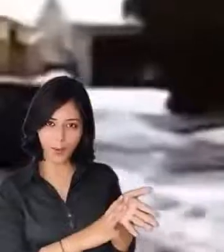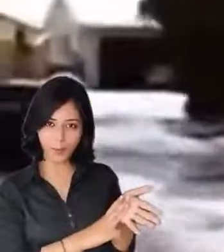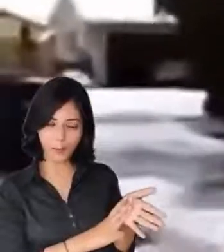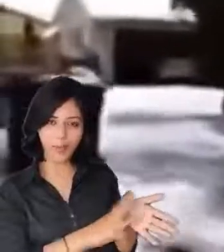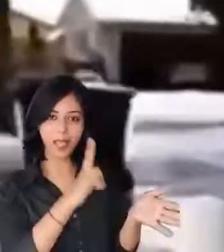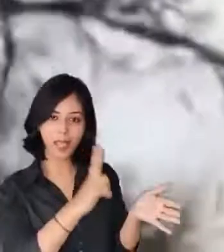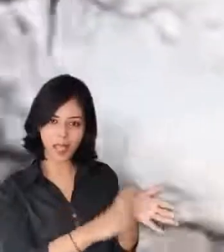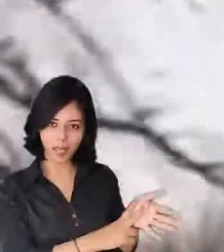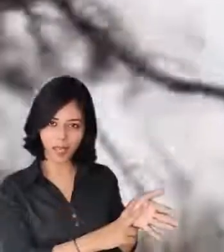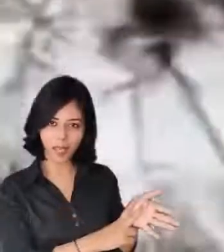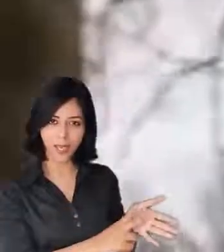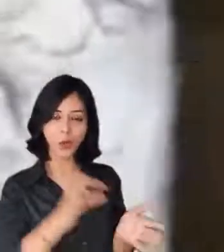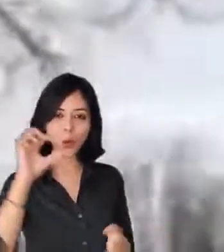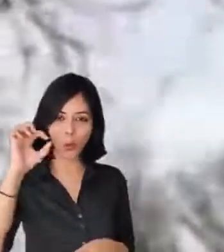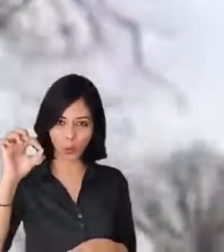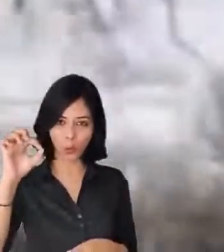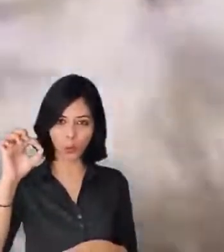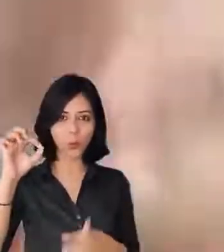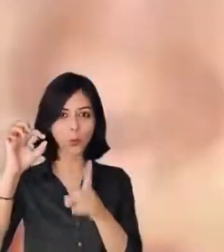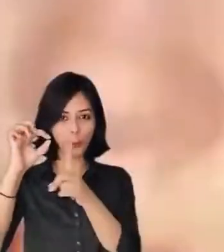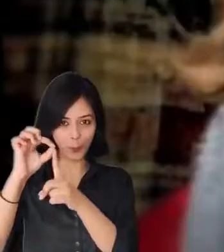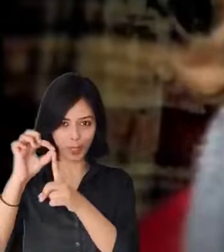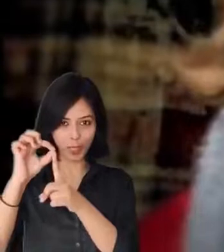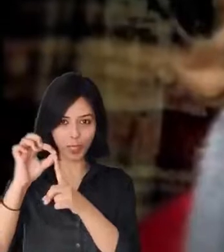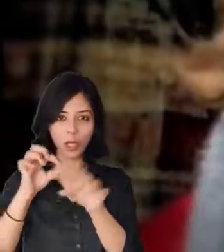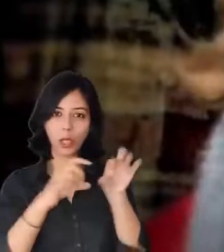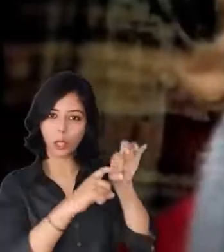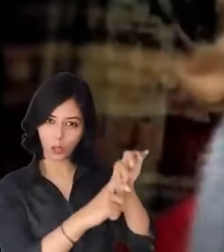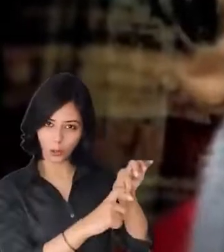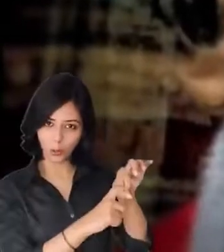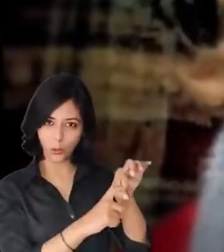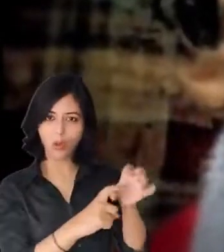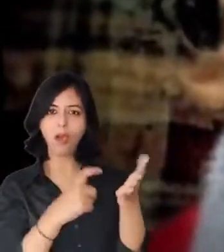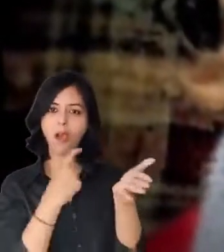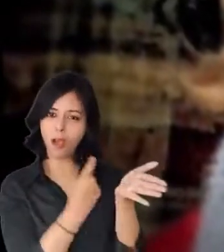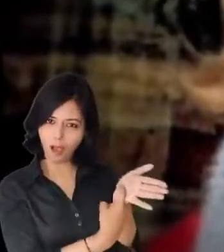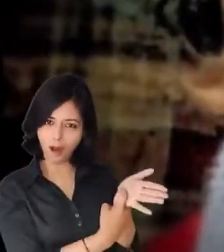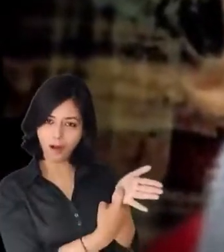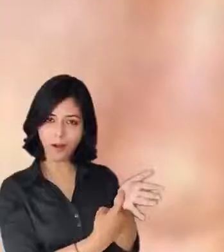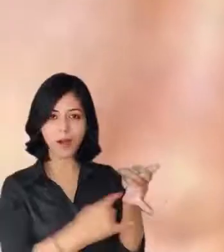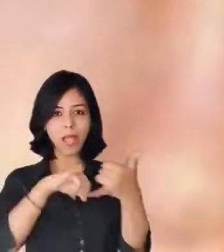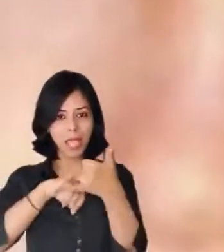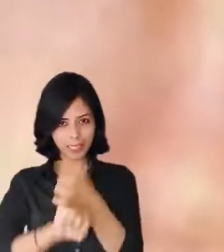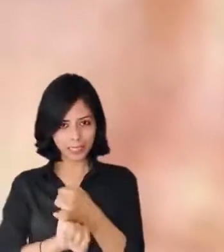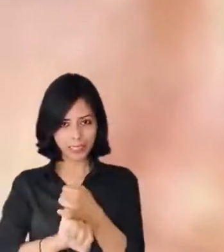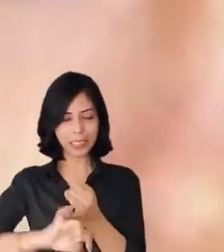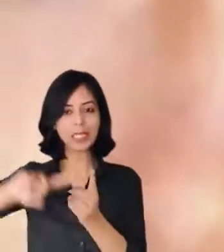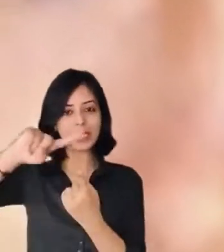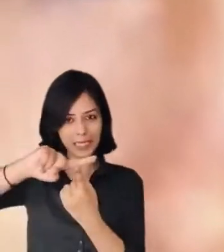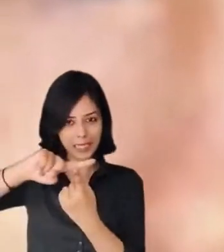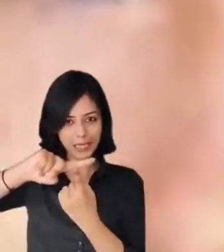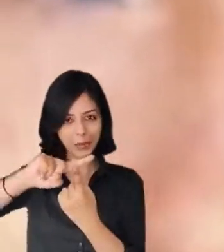Que vivir el desgarrador momento de pedirle a la familia Field que confirmara sus peores temores, identificando el cuerpo.